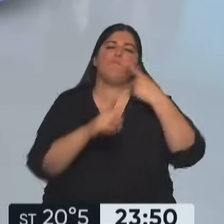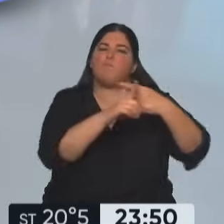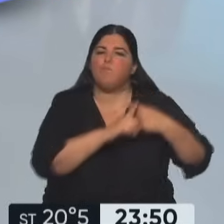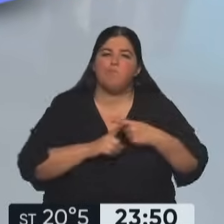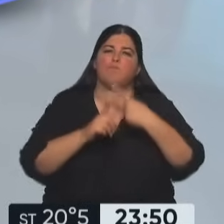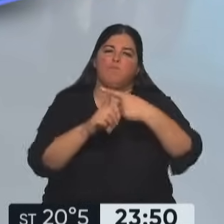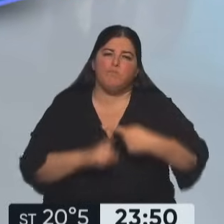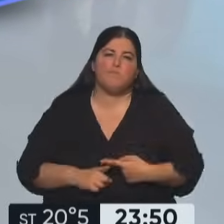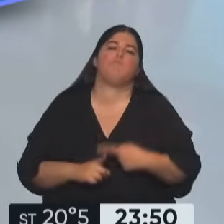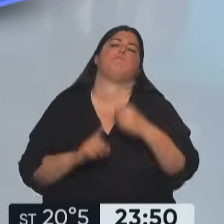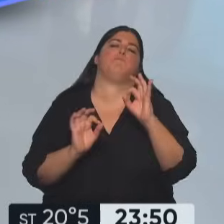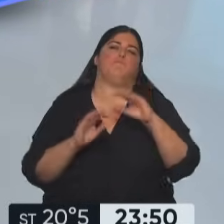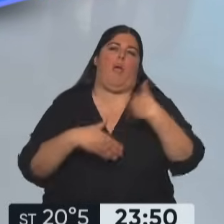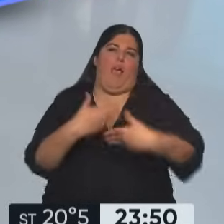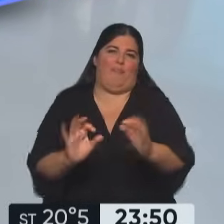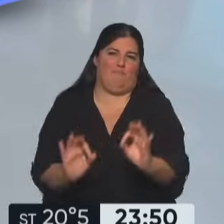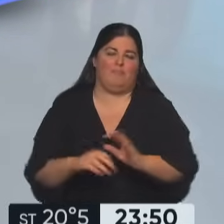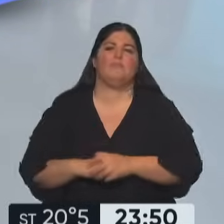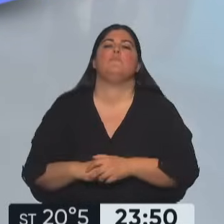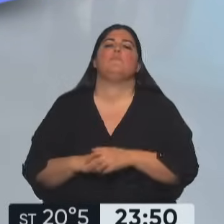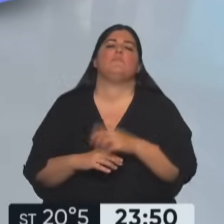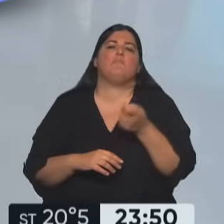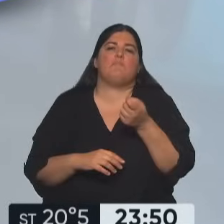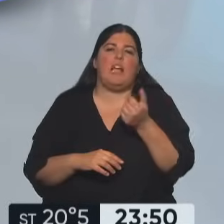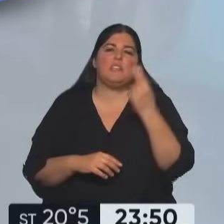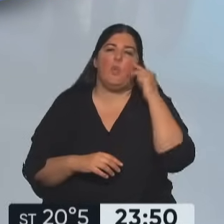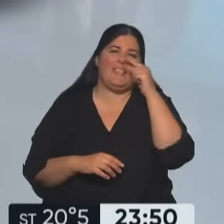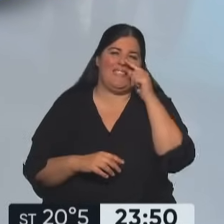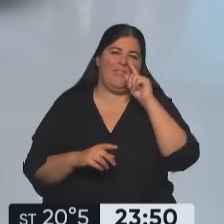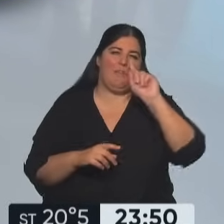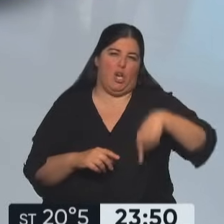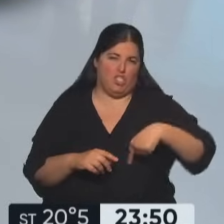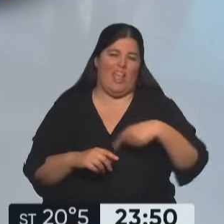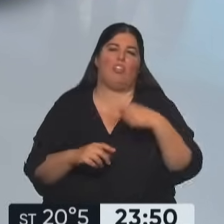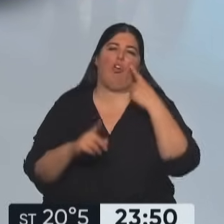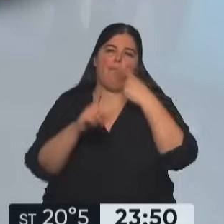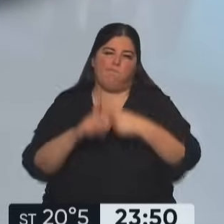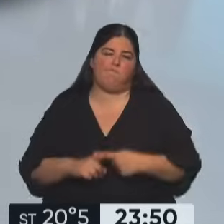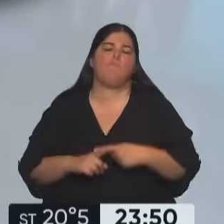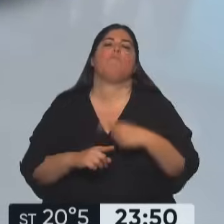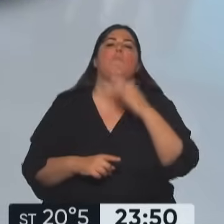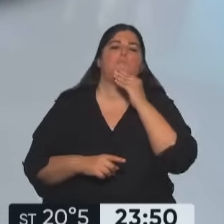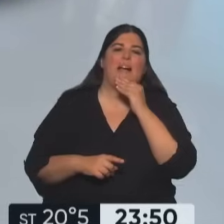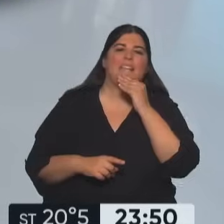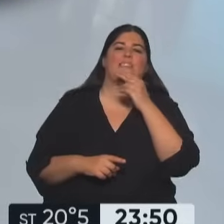y allí tenemos con prácticamente un 97% escrutado a Sergio Massa con el